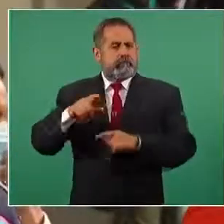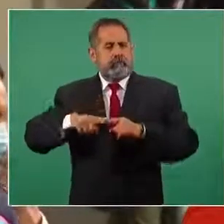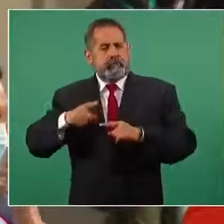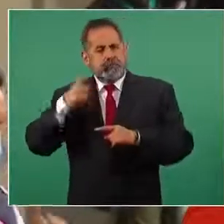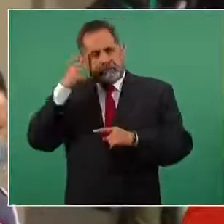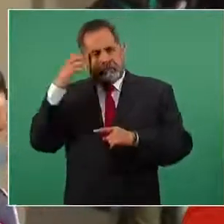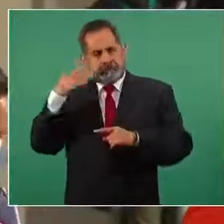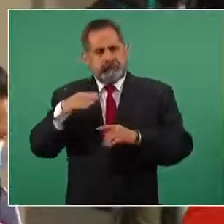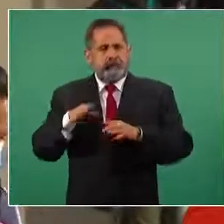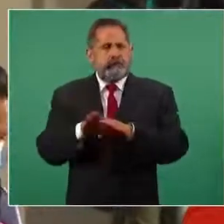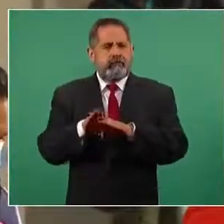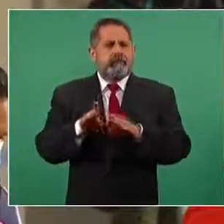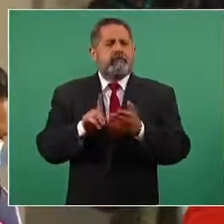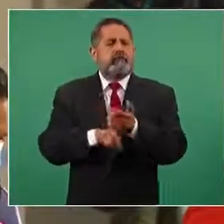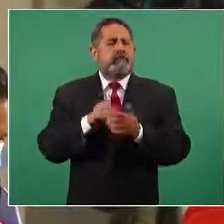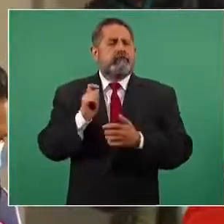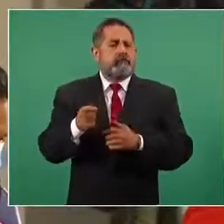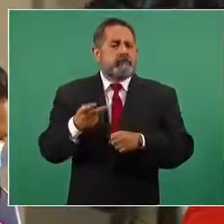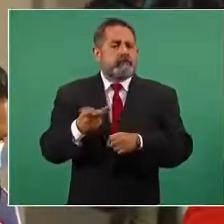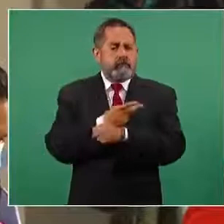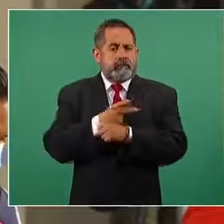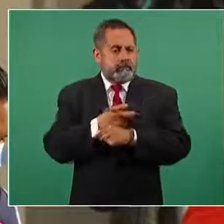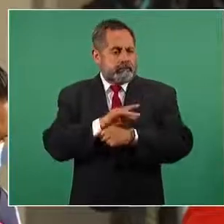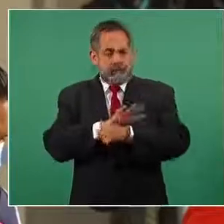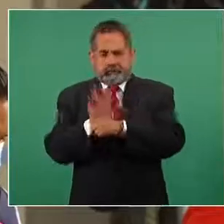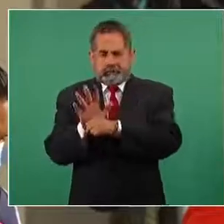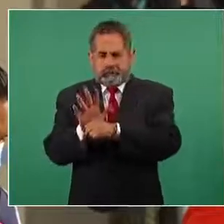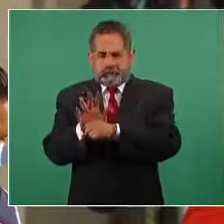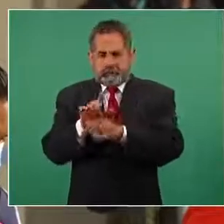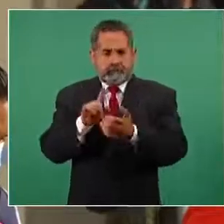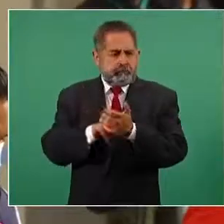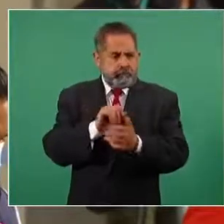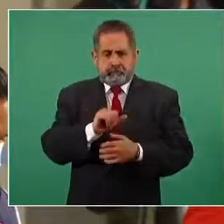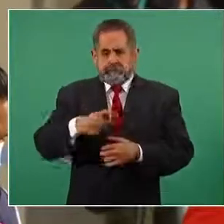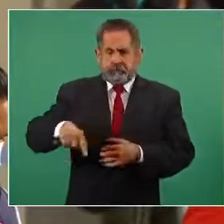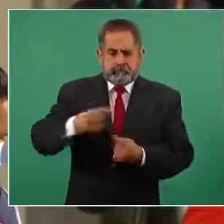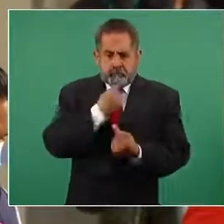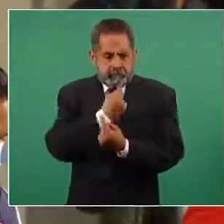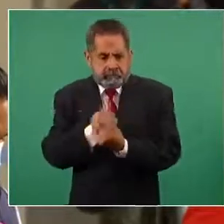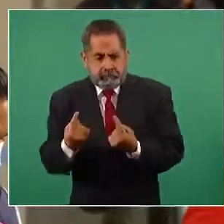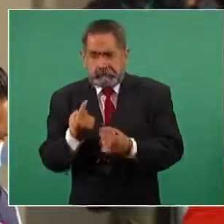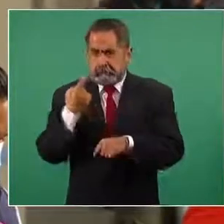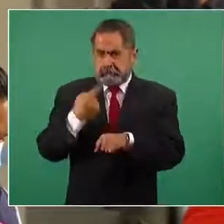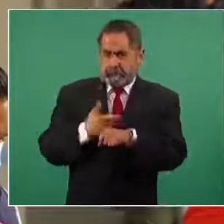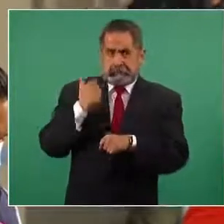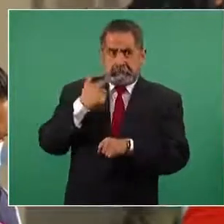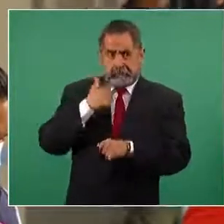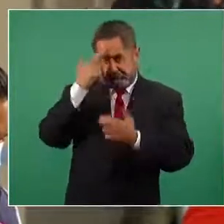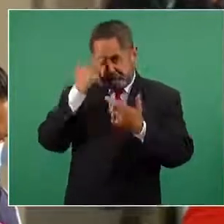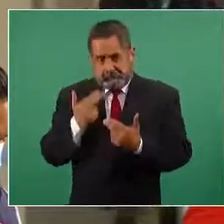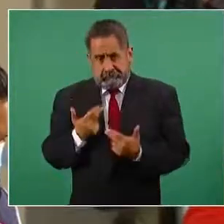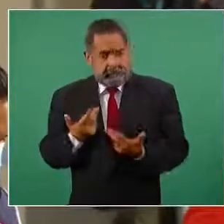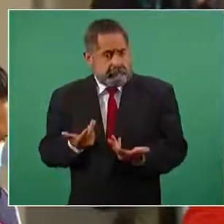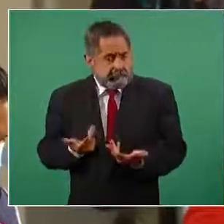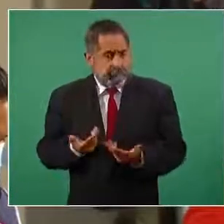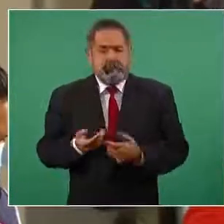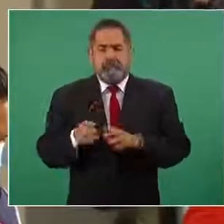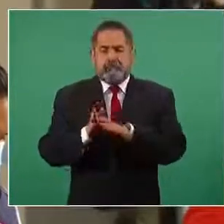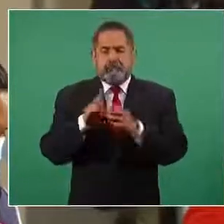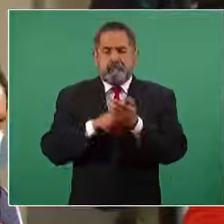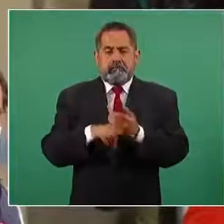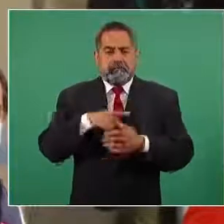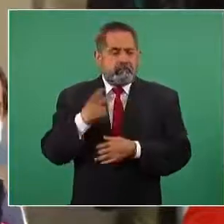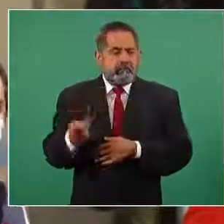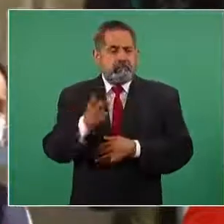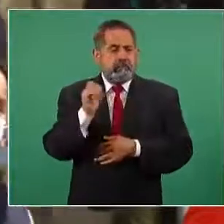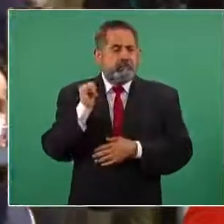tienen acerca de cómo ha afectado la pandemia a los menores de edad. Preguntarles si ya hay